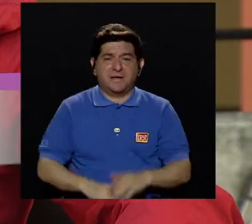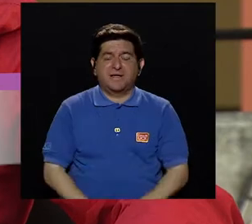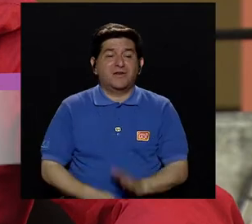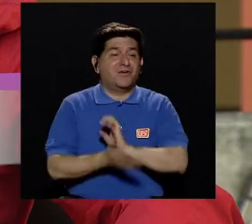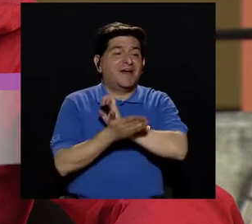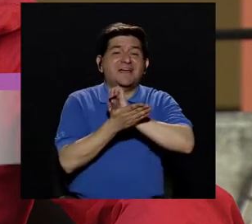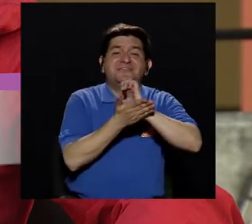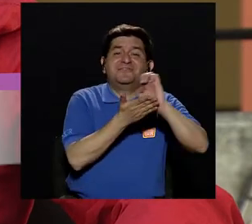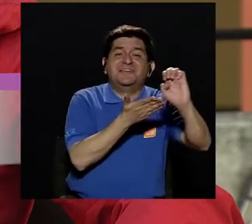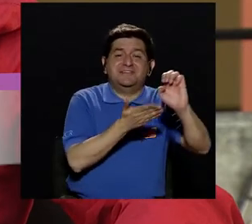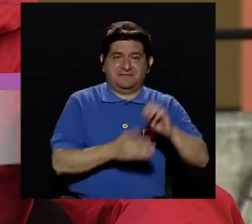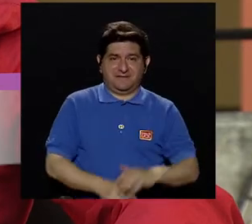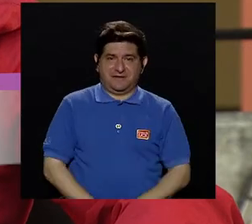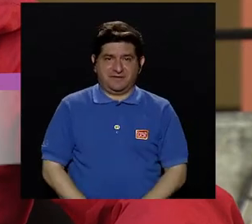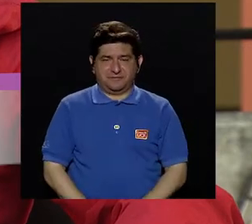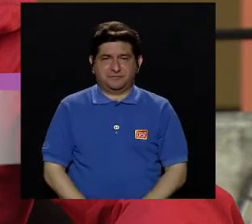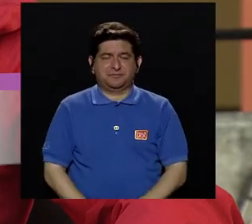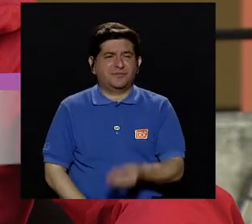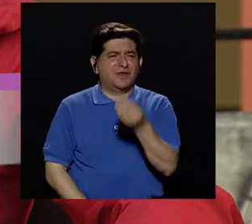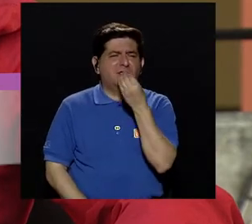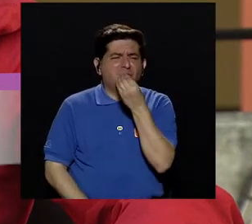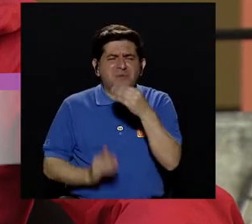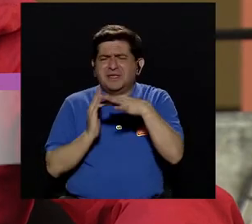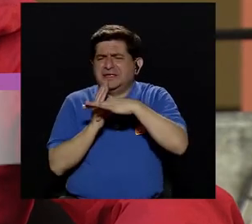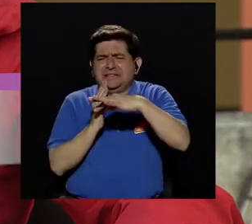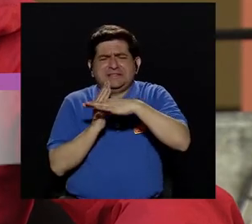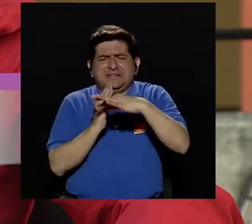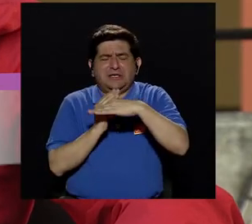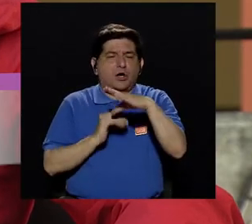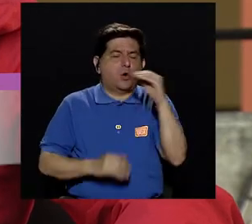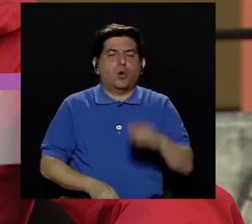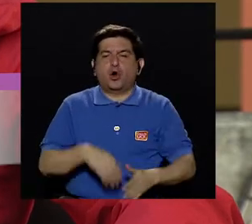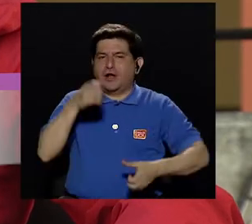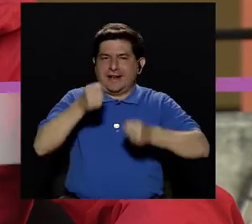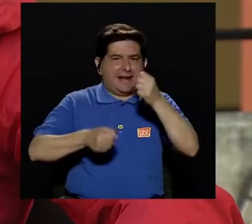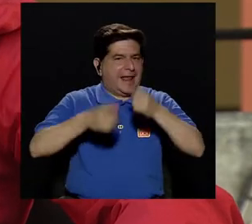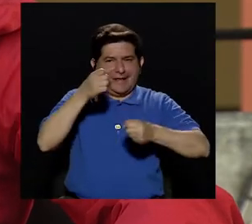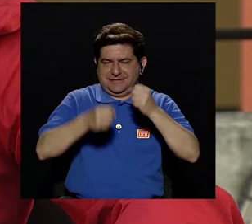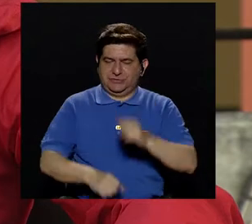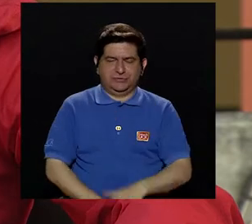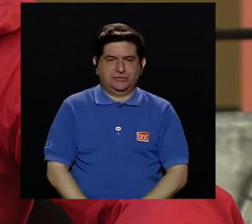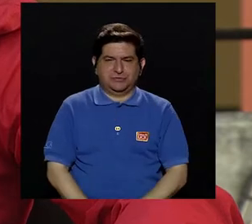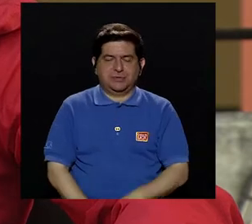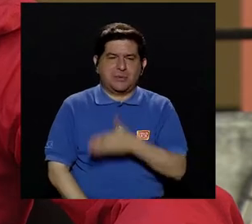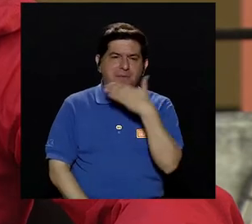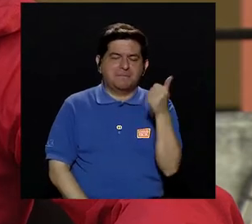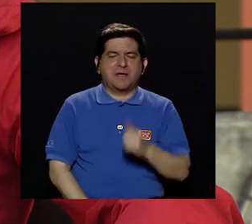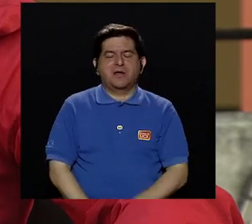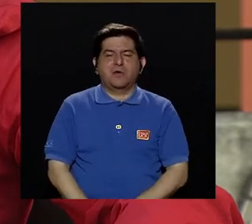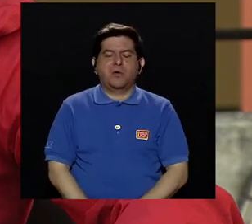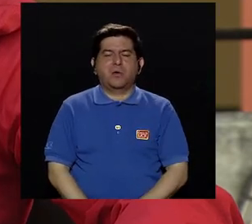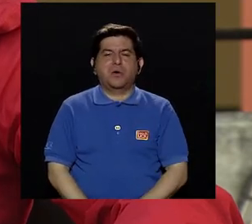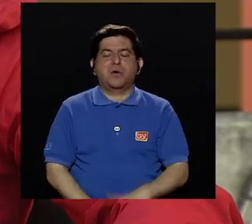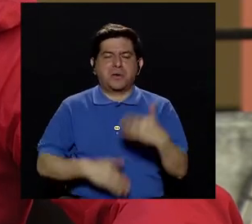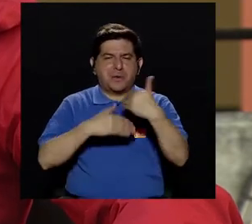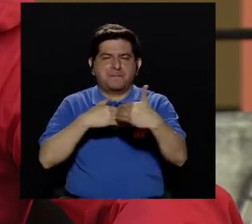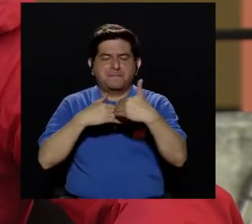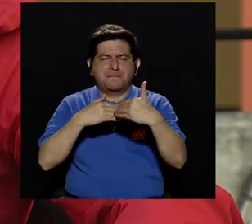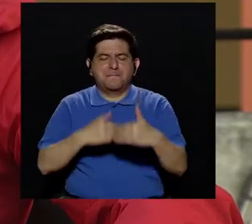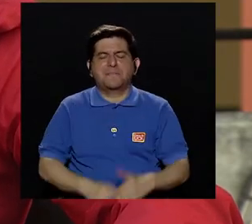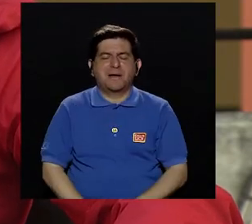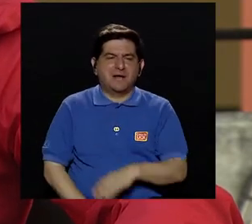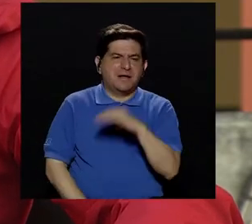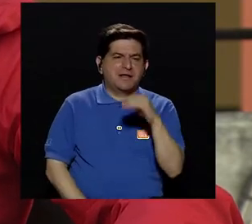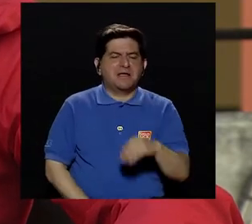que debe evitar son las comidas muy grasosas y los lácteos. Entonces se va a recomendar que se coma unas tostadas con